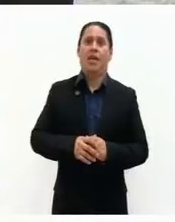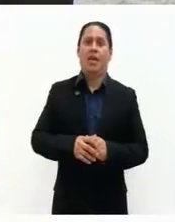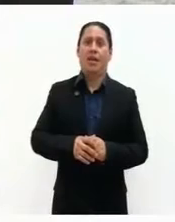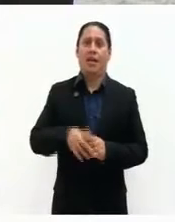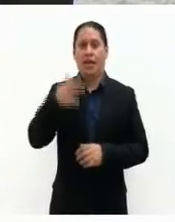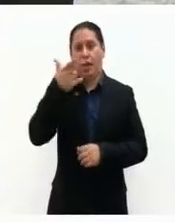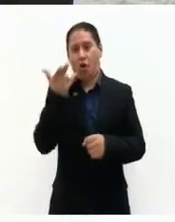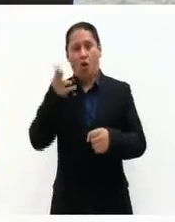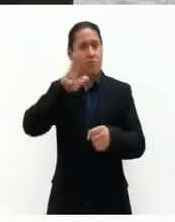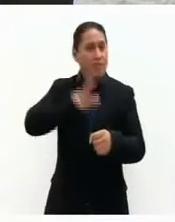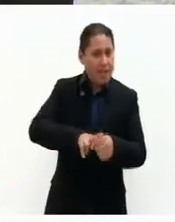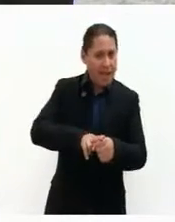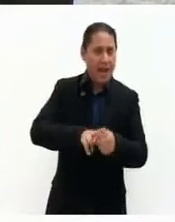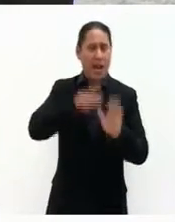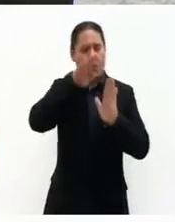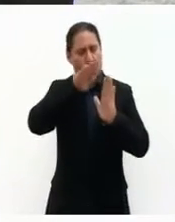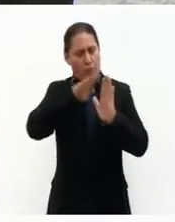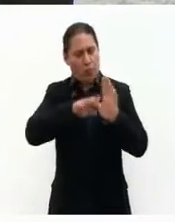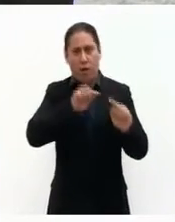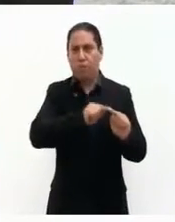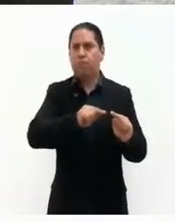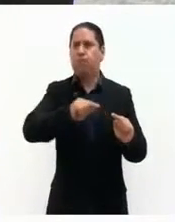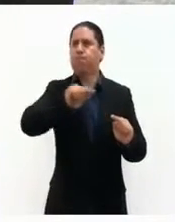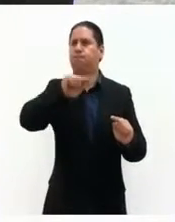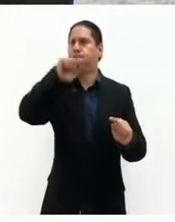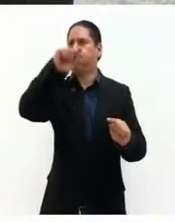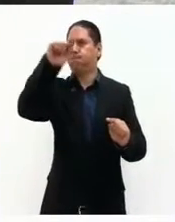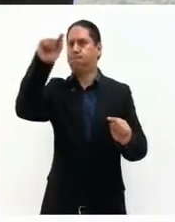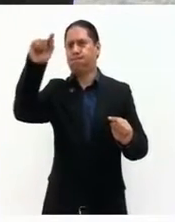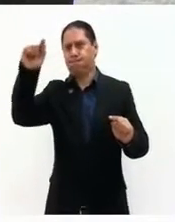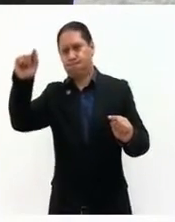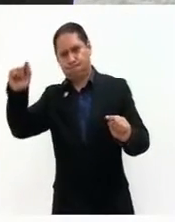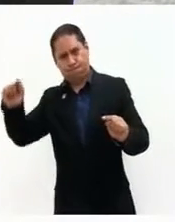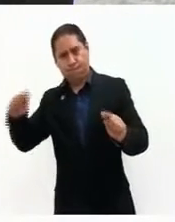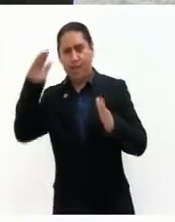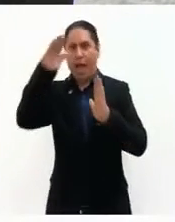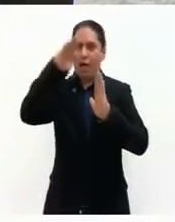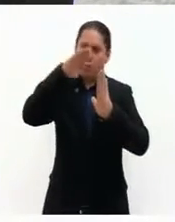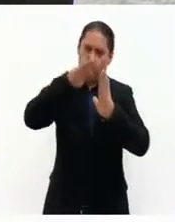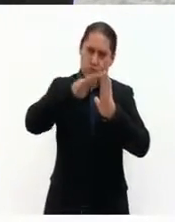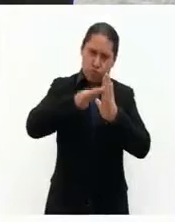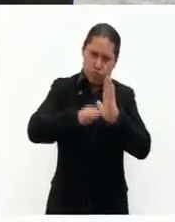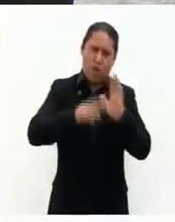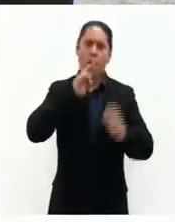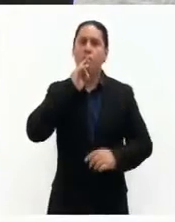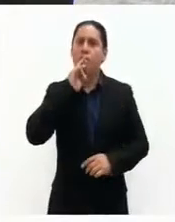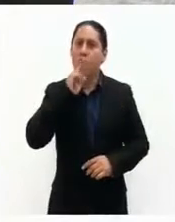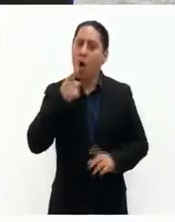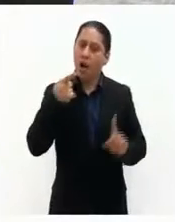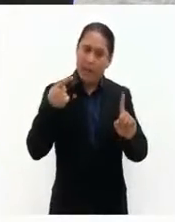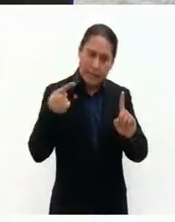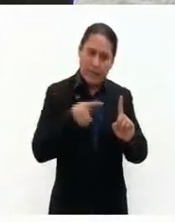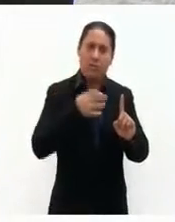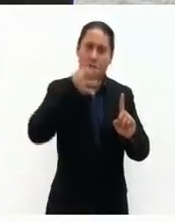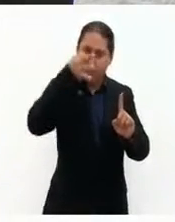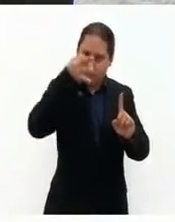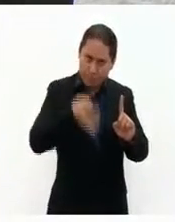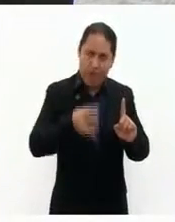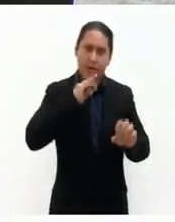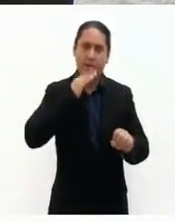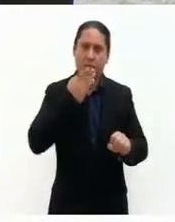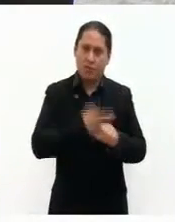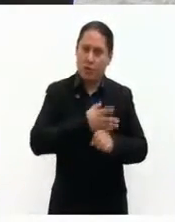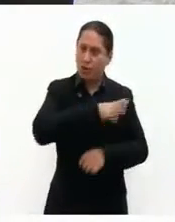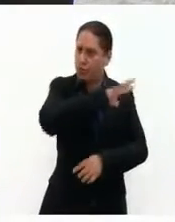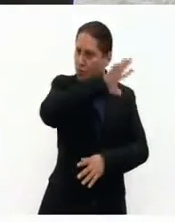una disminución en la curva de contagios y defunciones. Mantener y mejorar estos resultados es